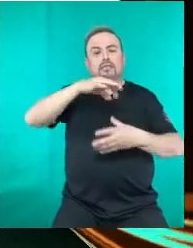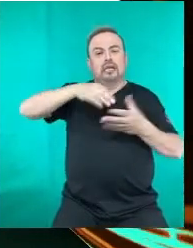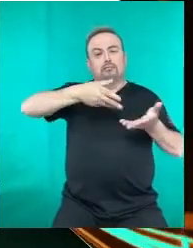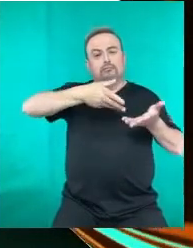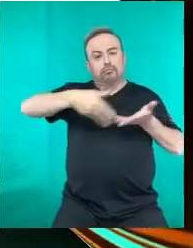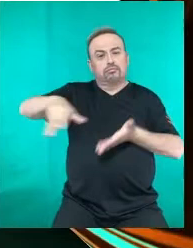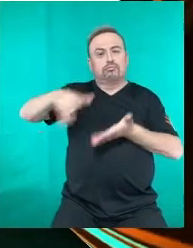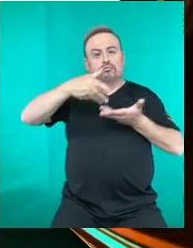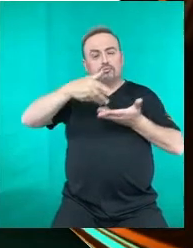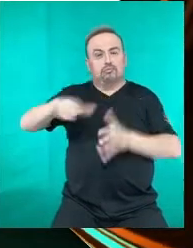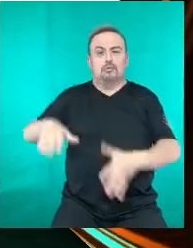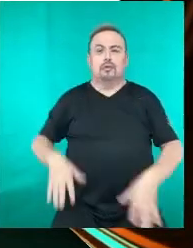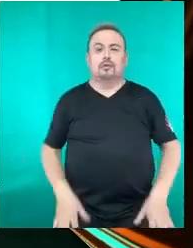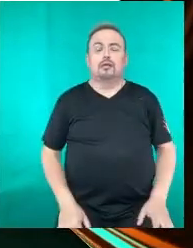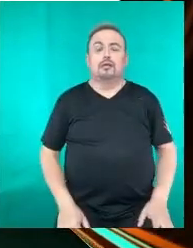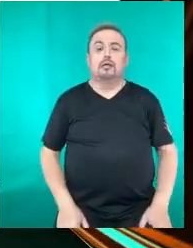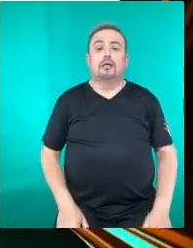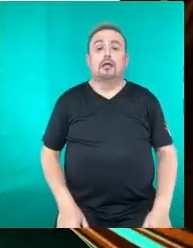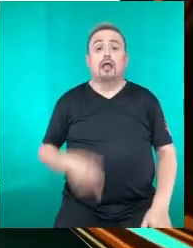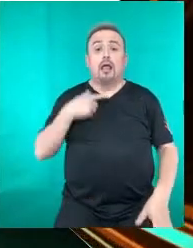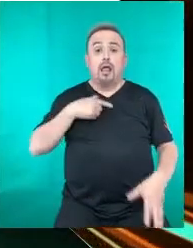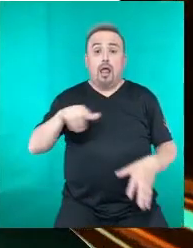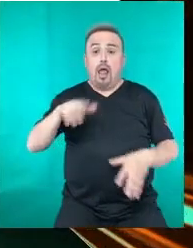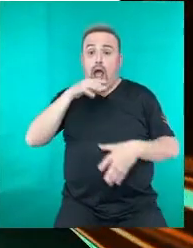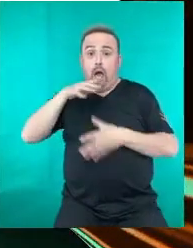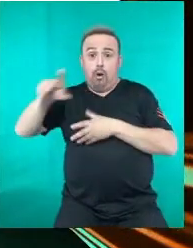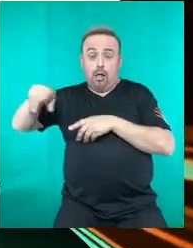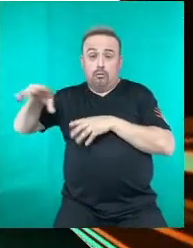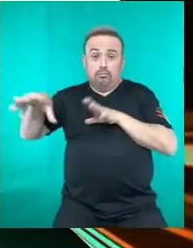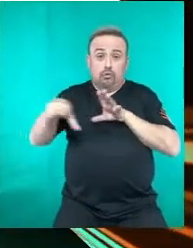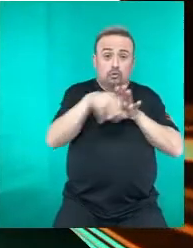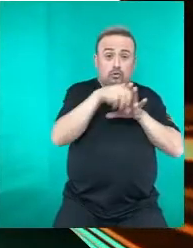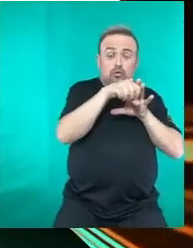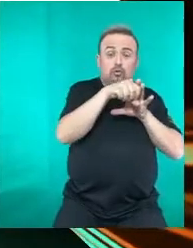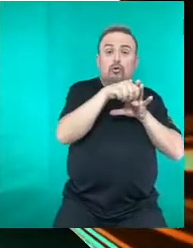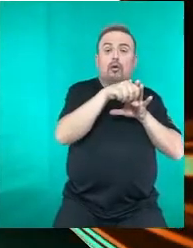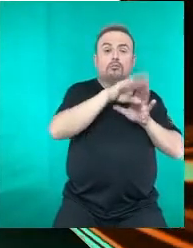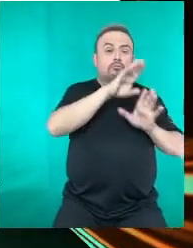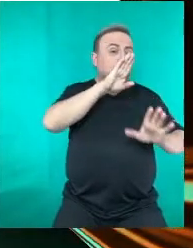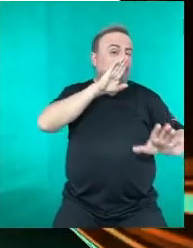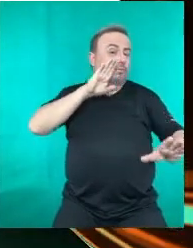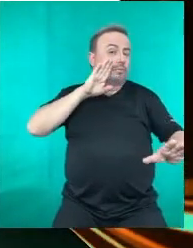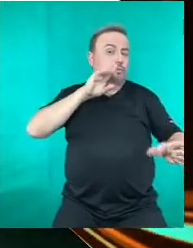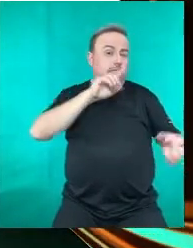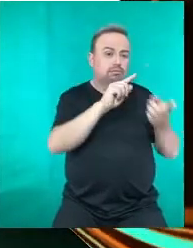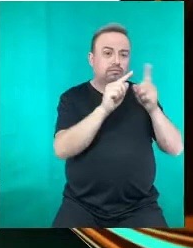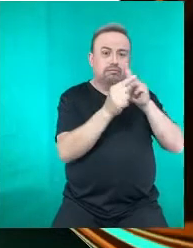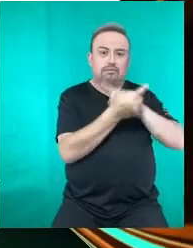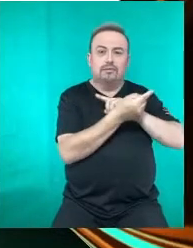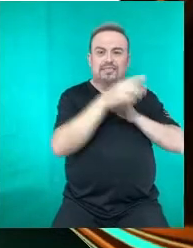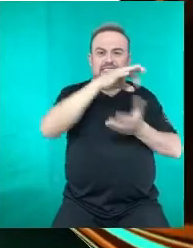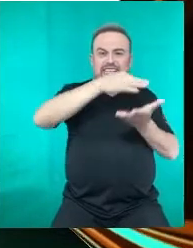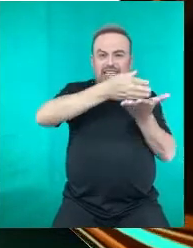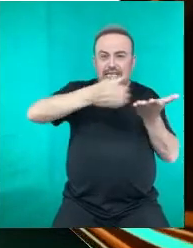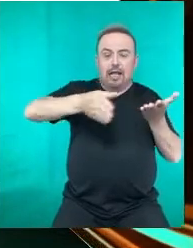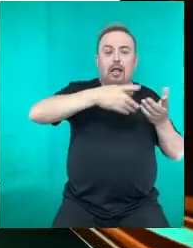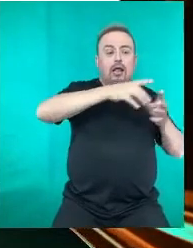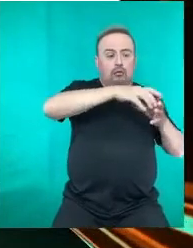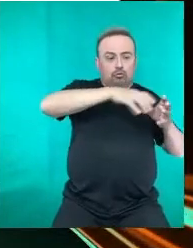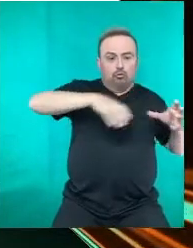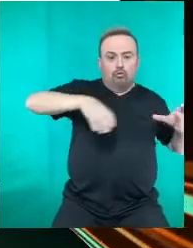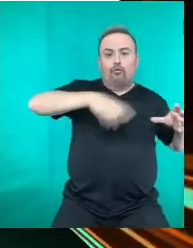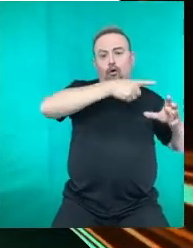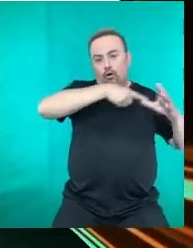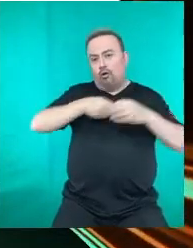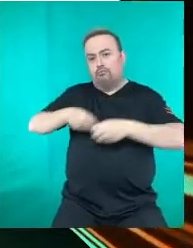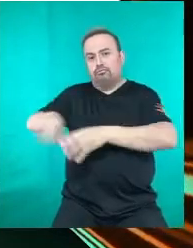¿ya? El rechazo del proceso de la osmosis inversa que ya voy a explicar. Eso es obra marina, en donde vamos